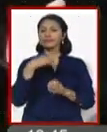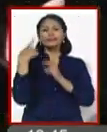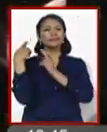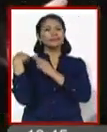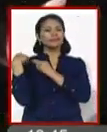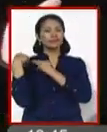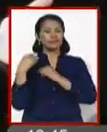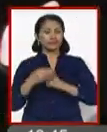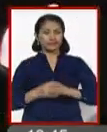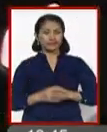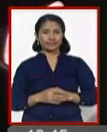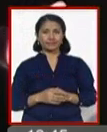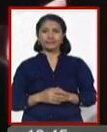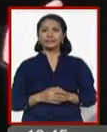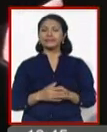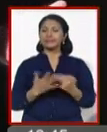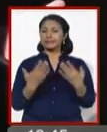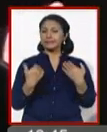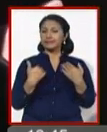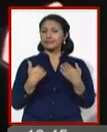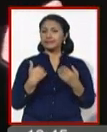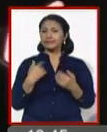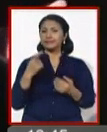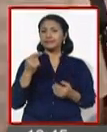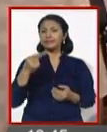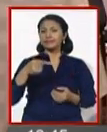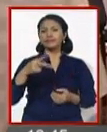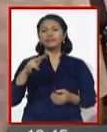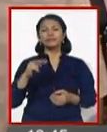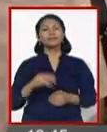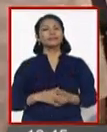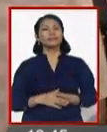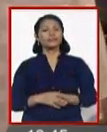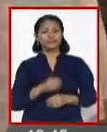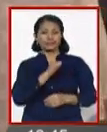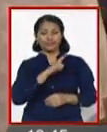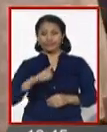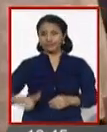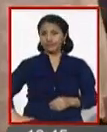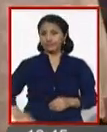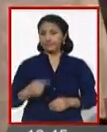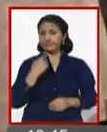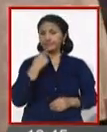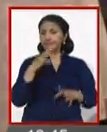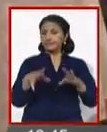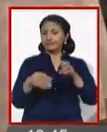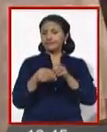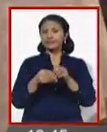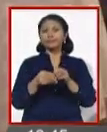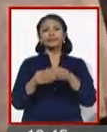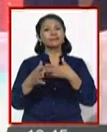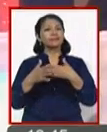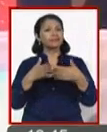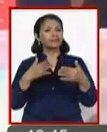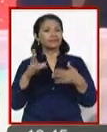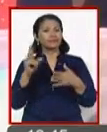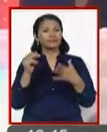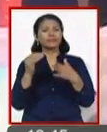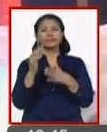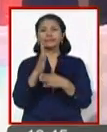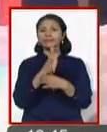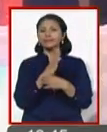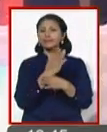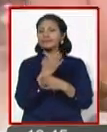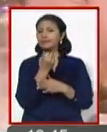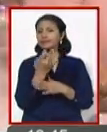además, es competencia del Tesoro General de la Nación. Por su lado, el alcalde Percy Fernández añadió de que a pesar de no